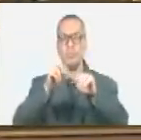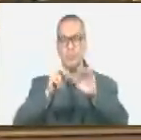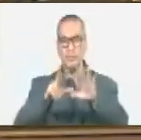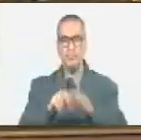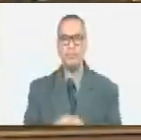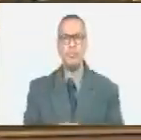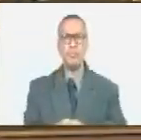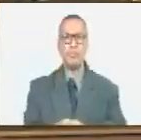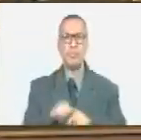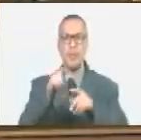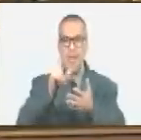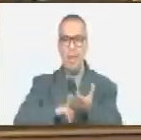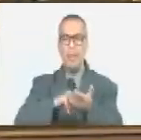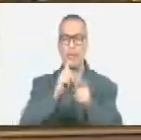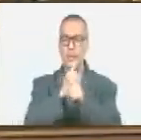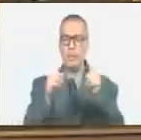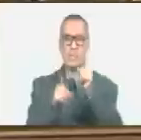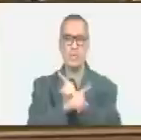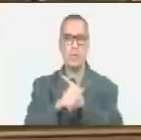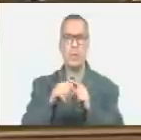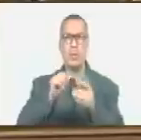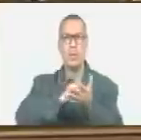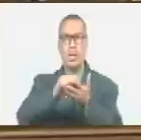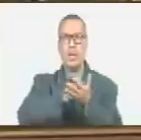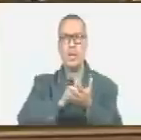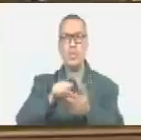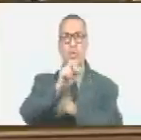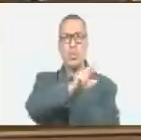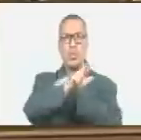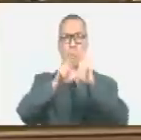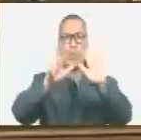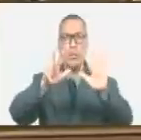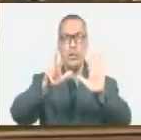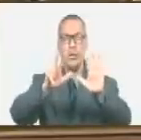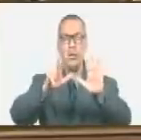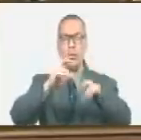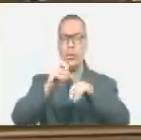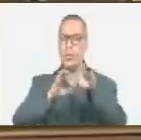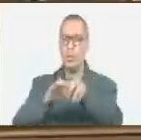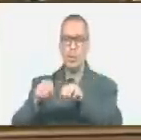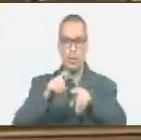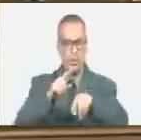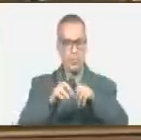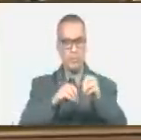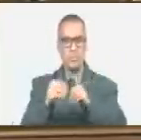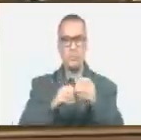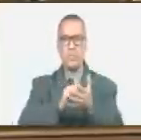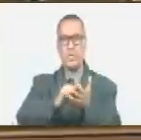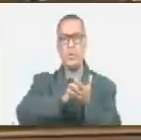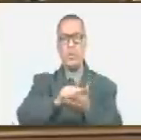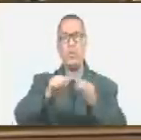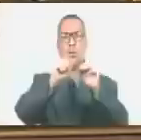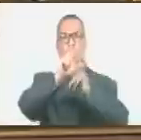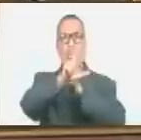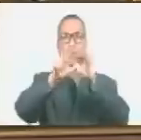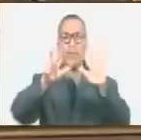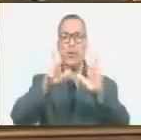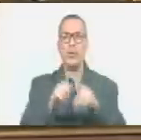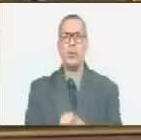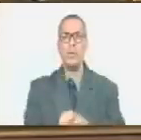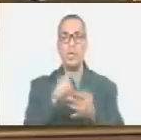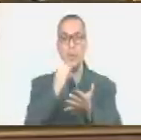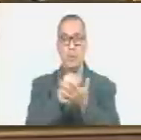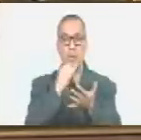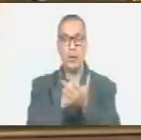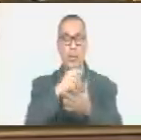78º. Se propone aprobar sin modificación el contenido del artículo 38, quedando redactado de la siguiente manera. Artículo 38. Las